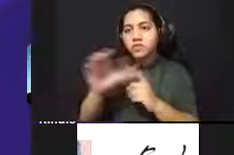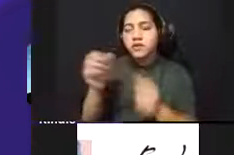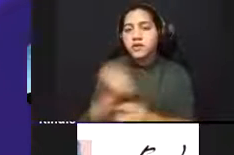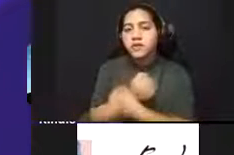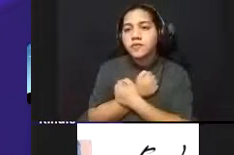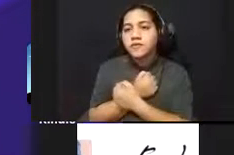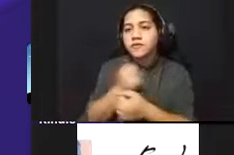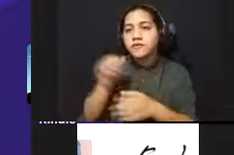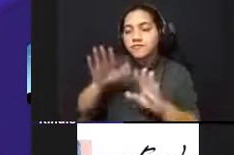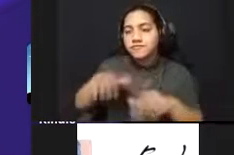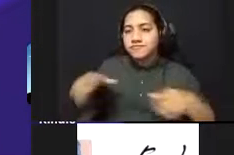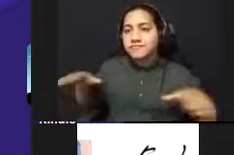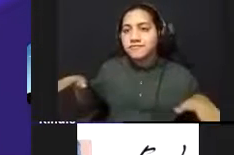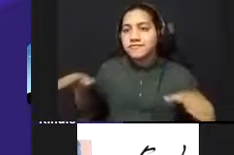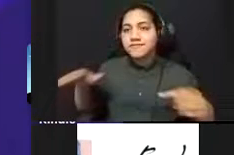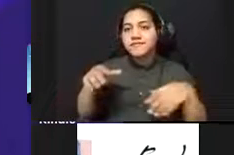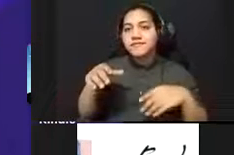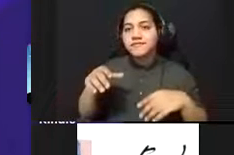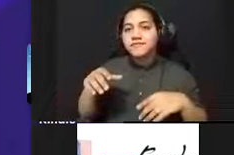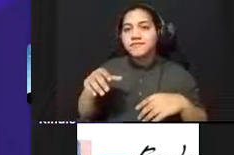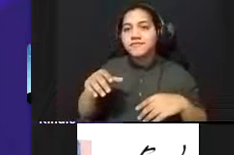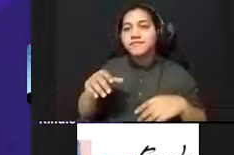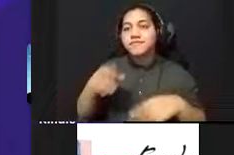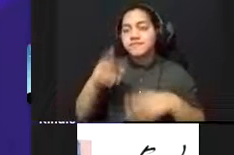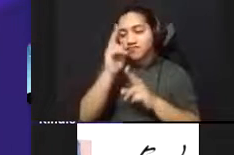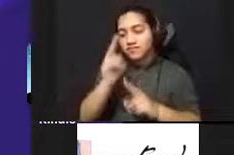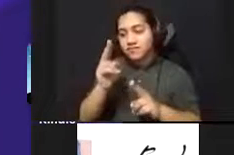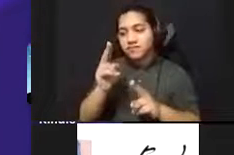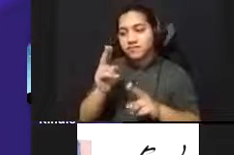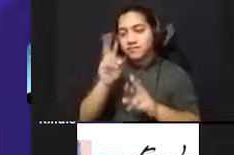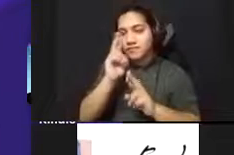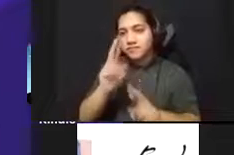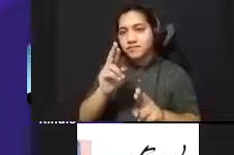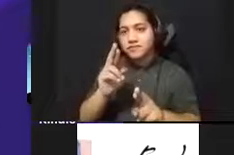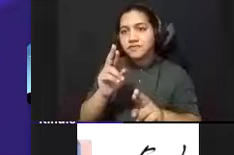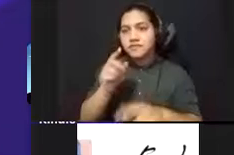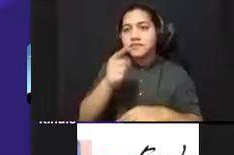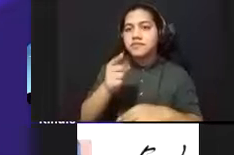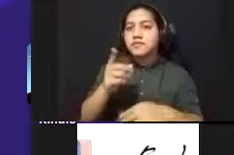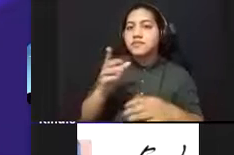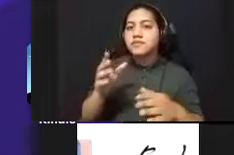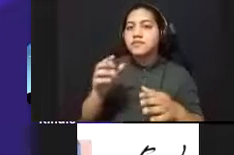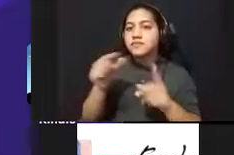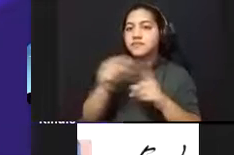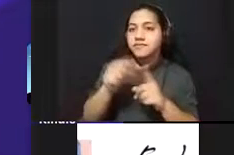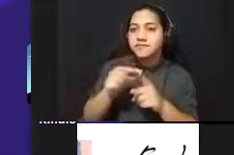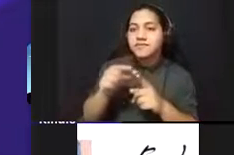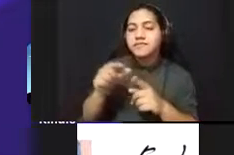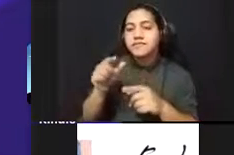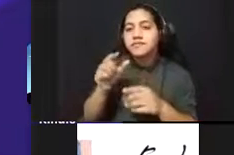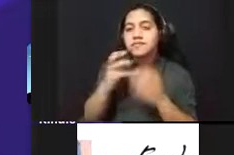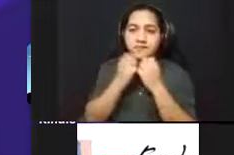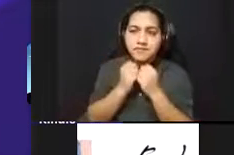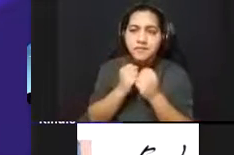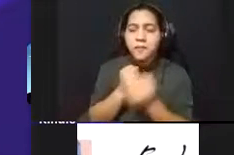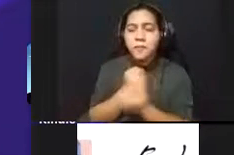la infancia fue incuestionable. Pura creó un puente de palabras, de cariño, de memorias